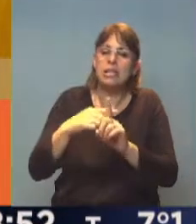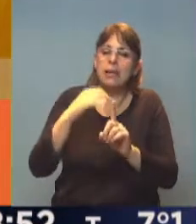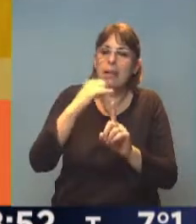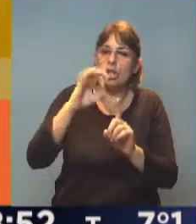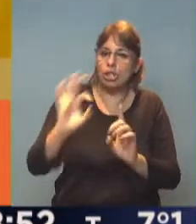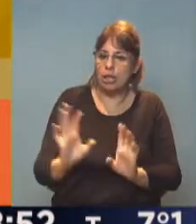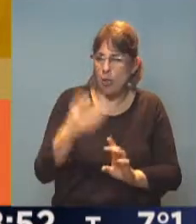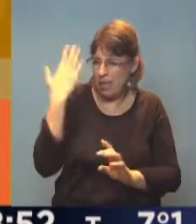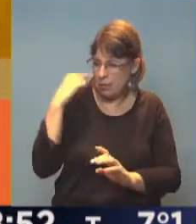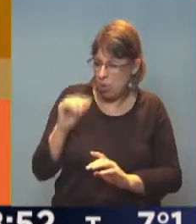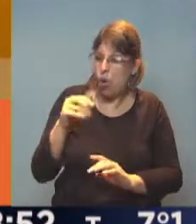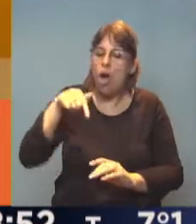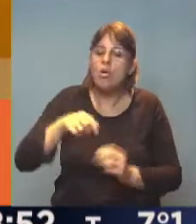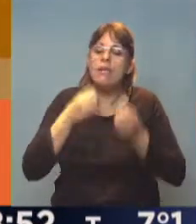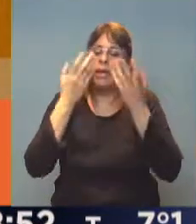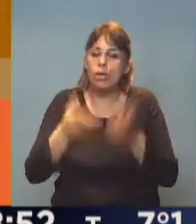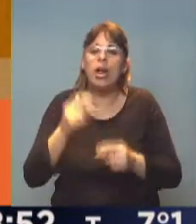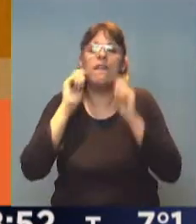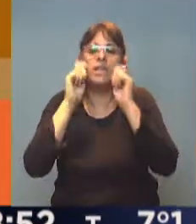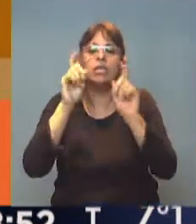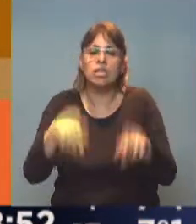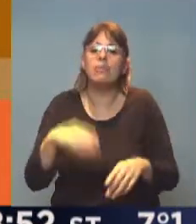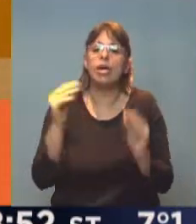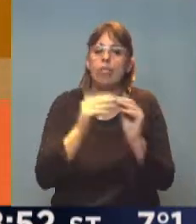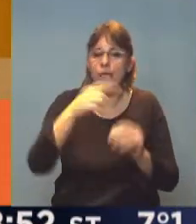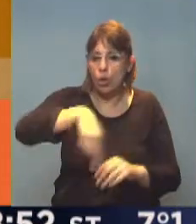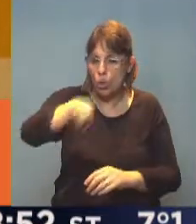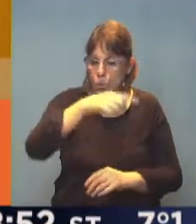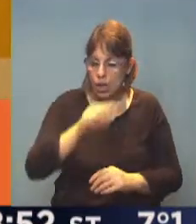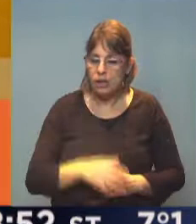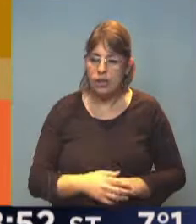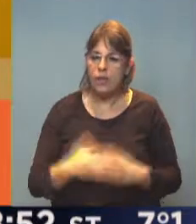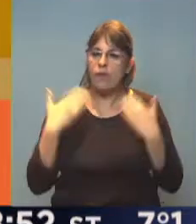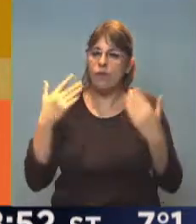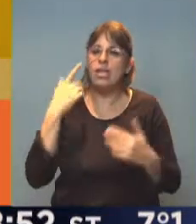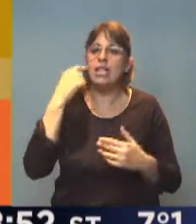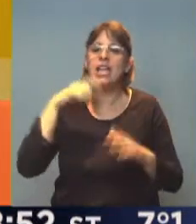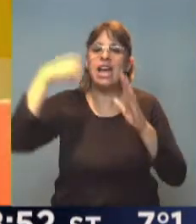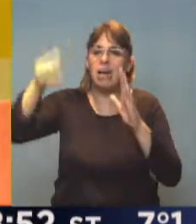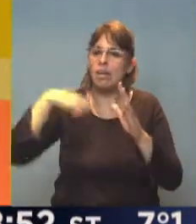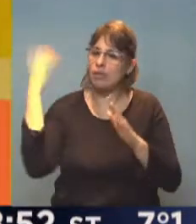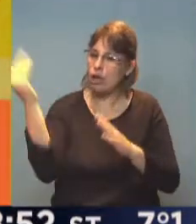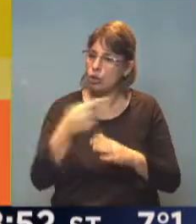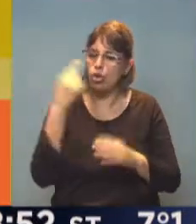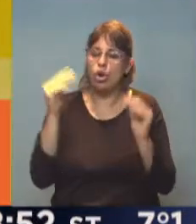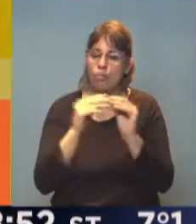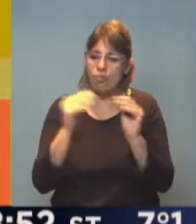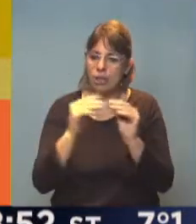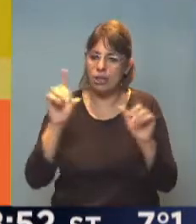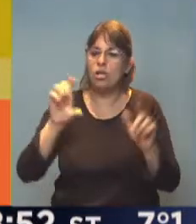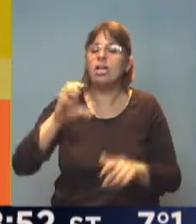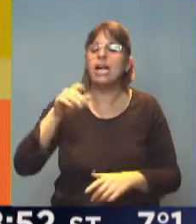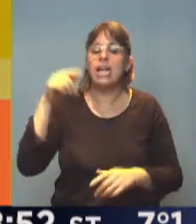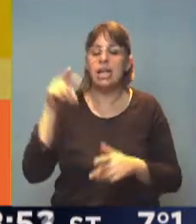en los últimos días y vamos a mandar un beso también a tus compañeros así a felicidad el camarógrafo a todos los muchachos así del canal